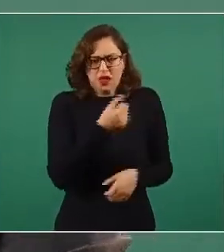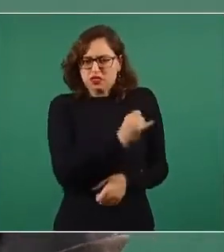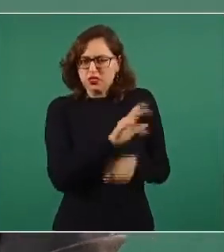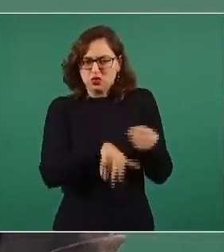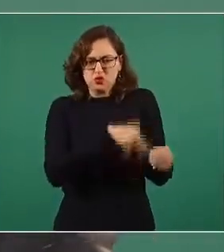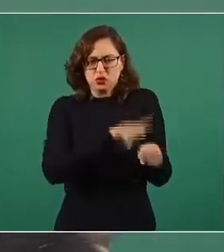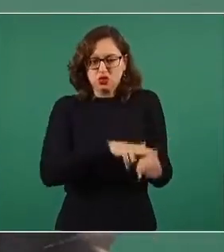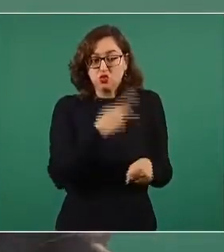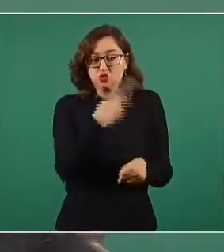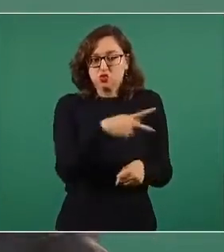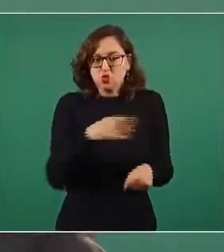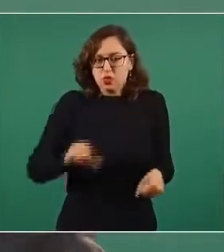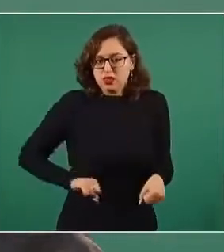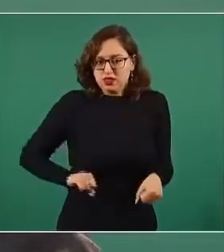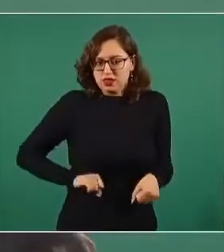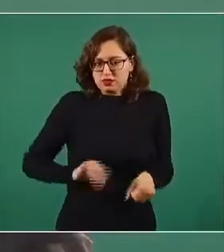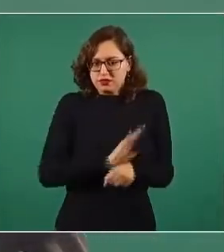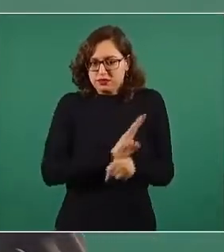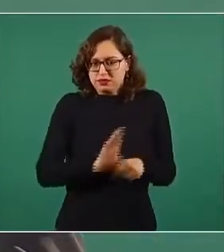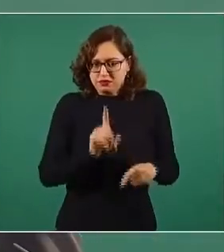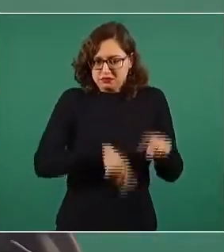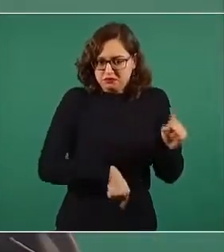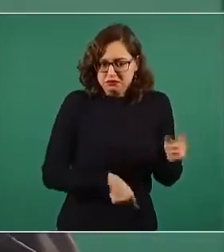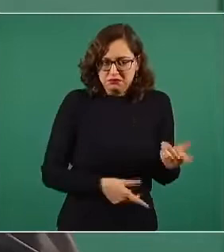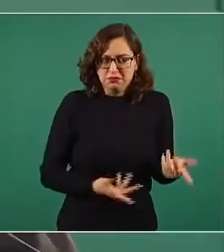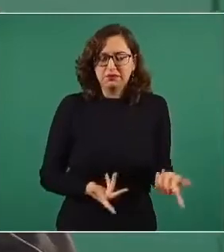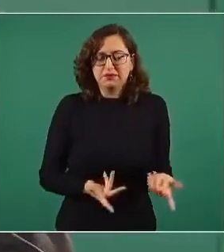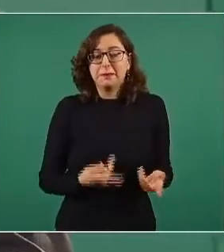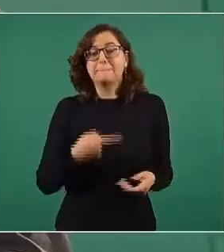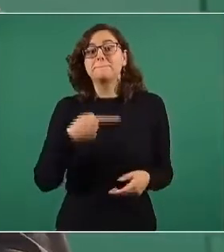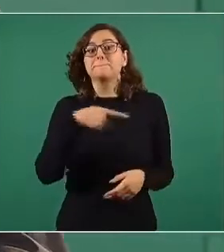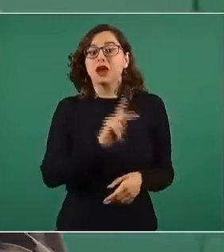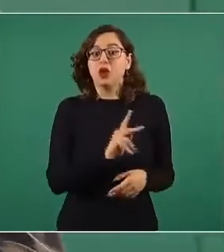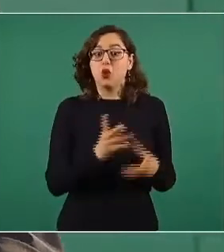y sin embargo apoya la corrupción.